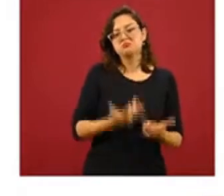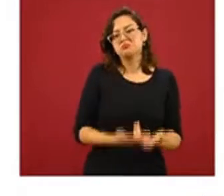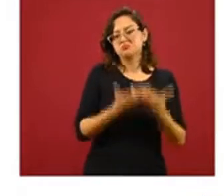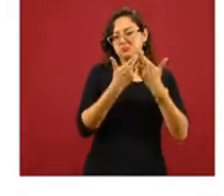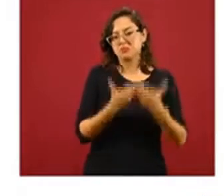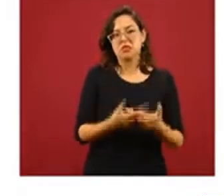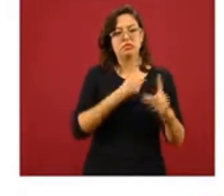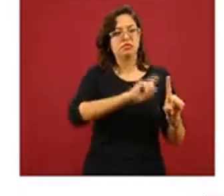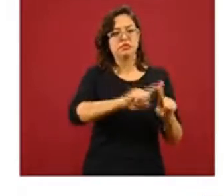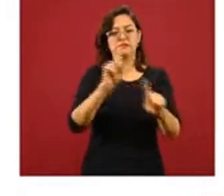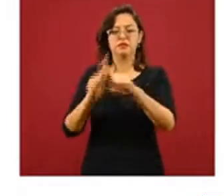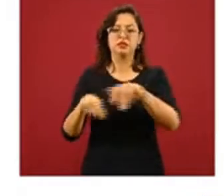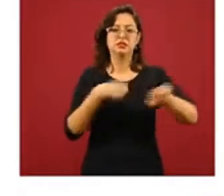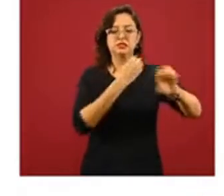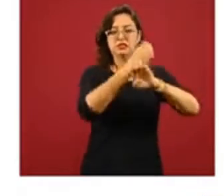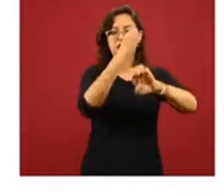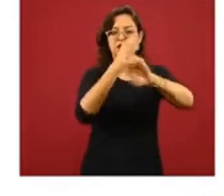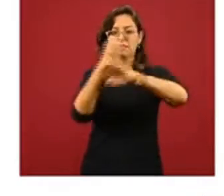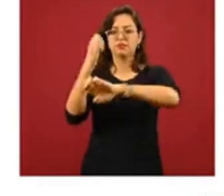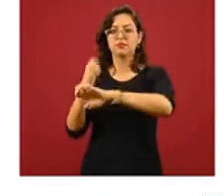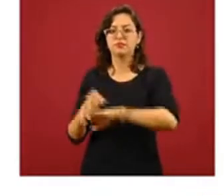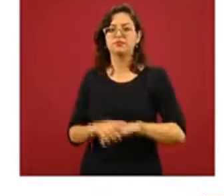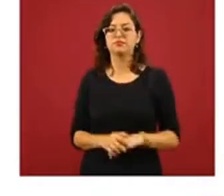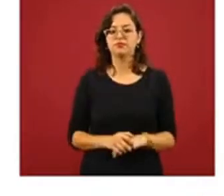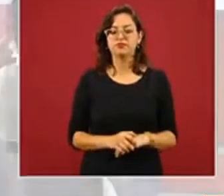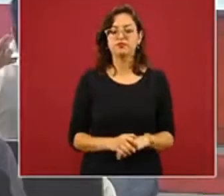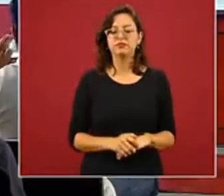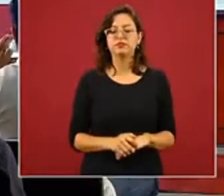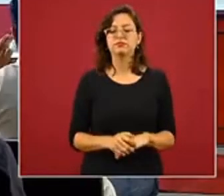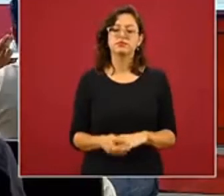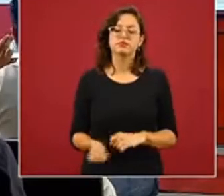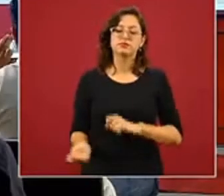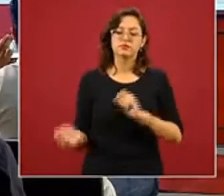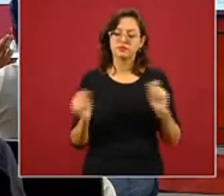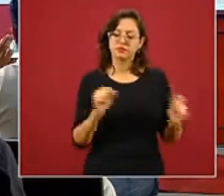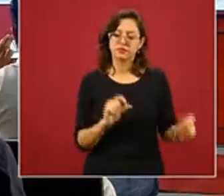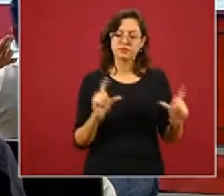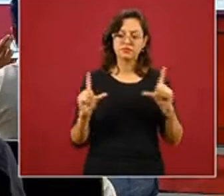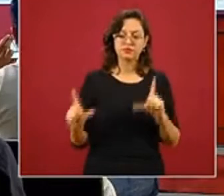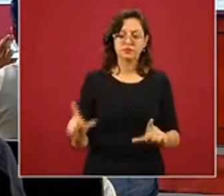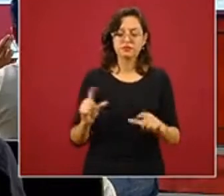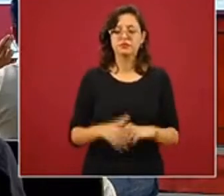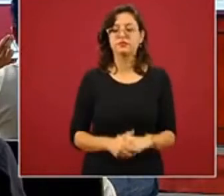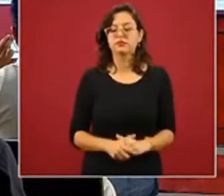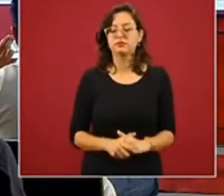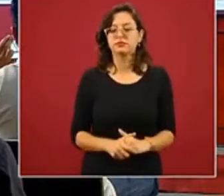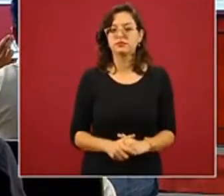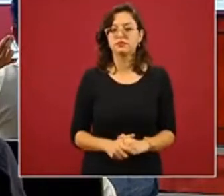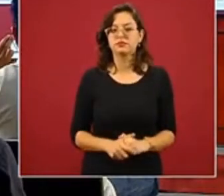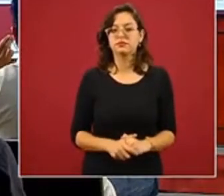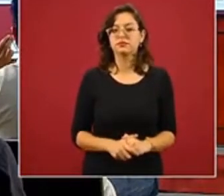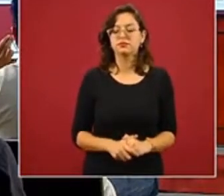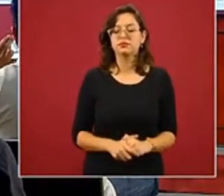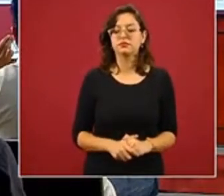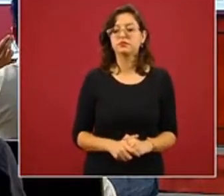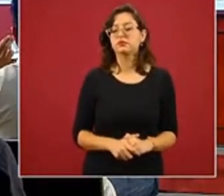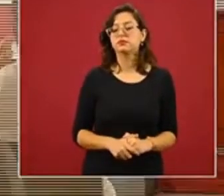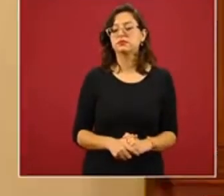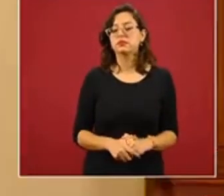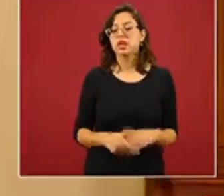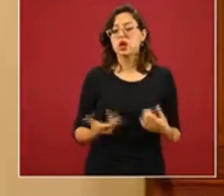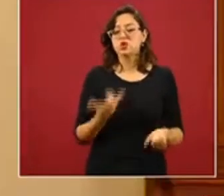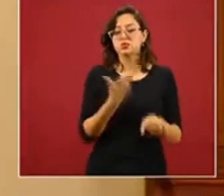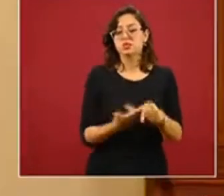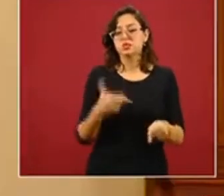una de las entidades federativas. En la siguiente diapositiva vemos cómo se han ido desarrollando las unidades COVID. El día de